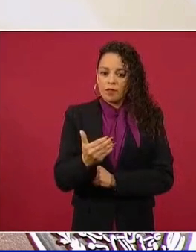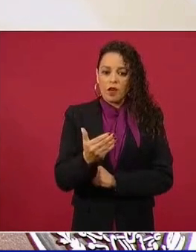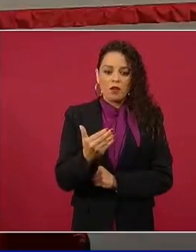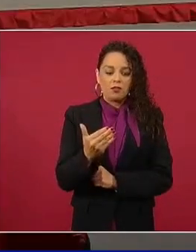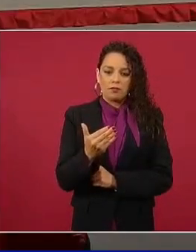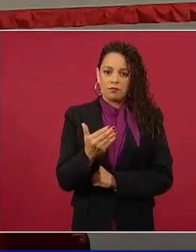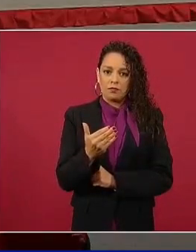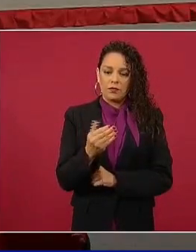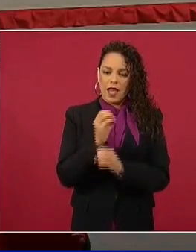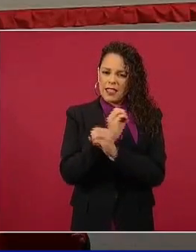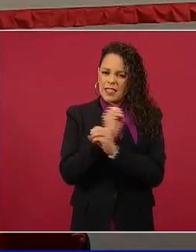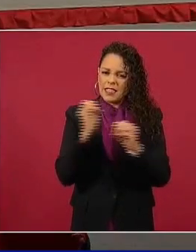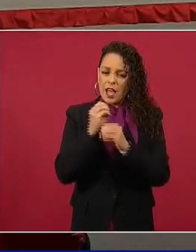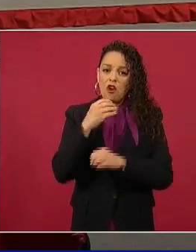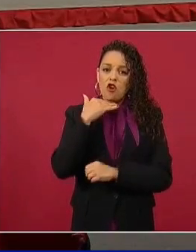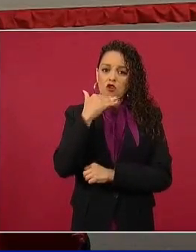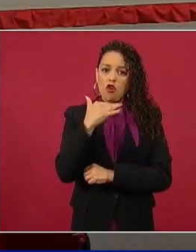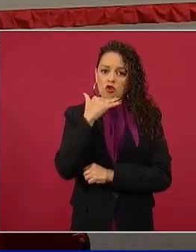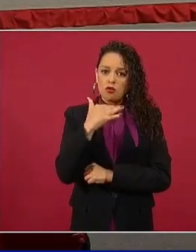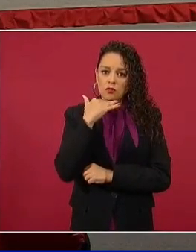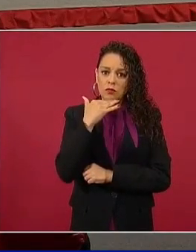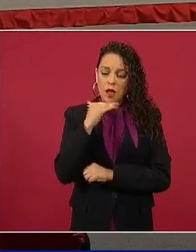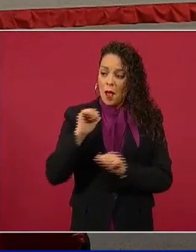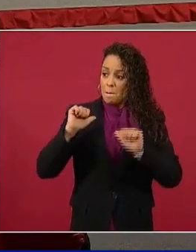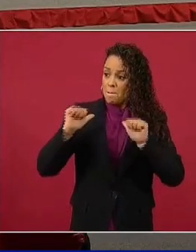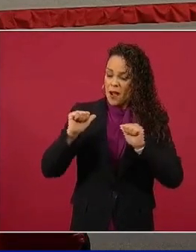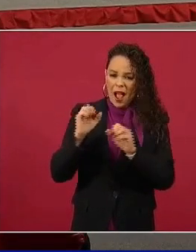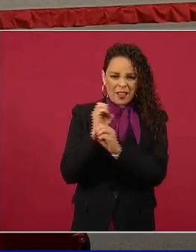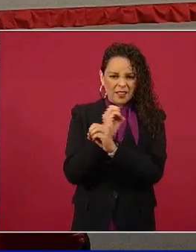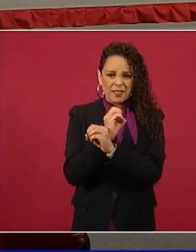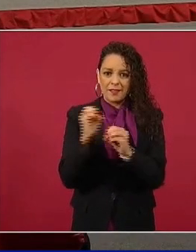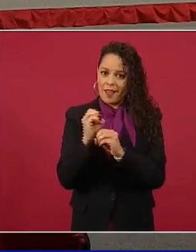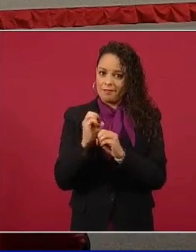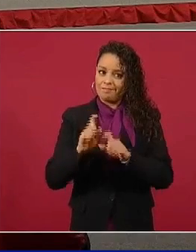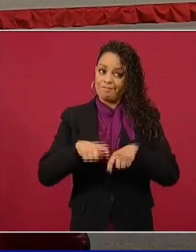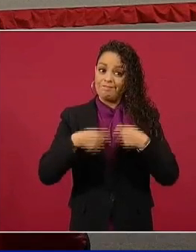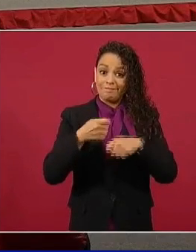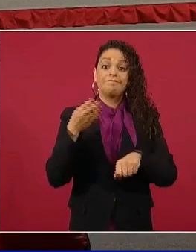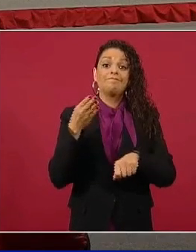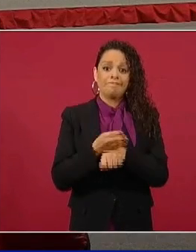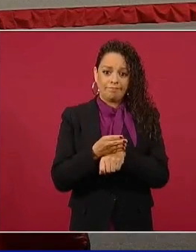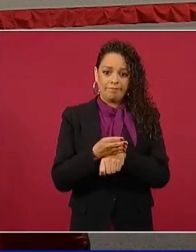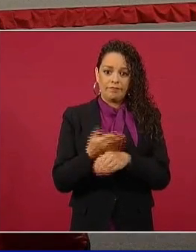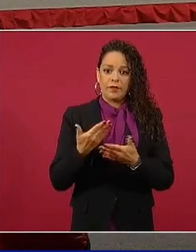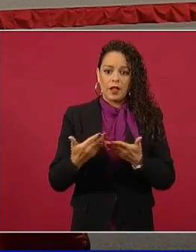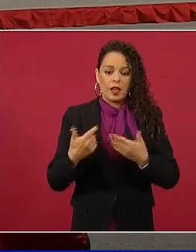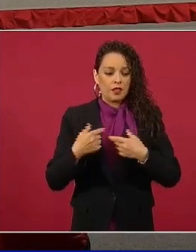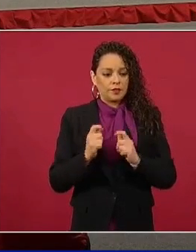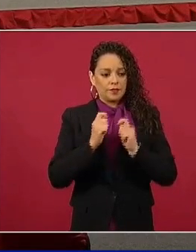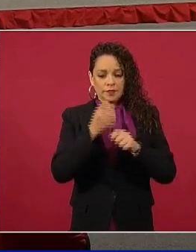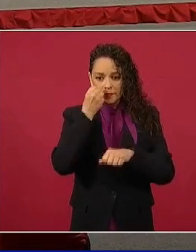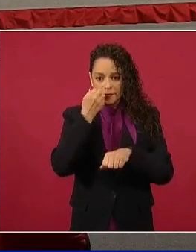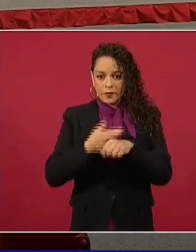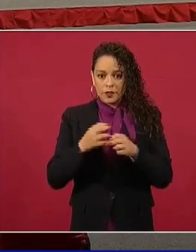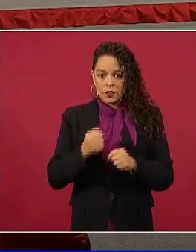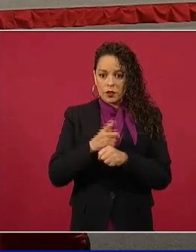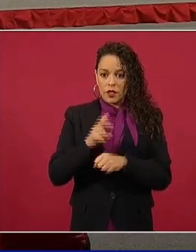corrupción ahora le doy la palabra al subsecretario de seguridad ricardo mejía para que